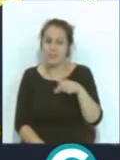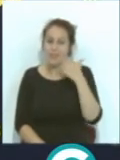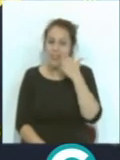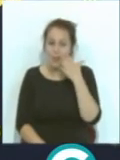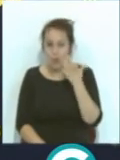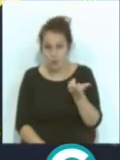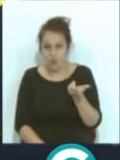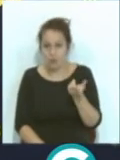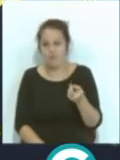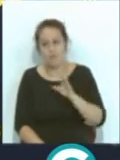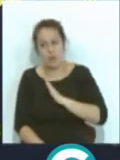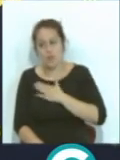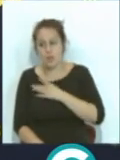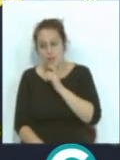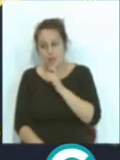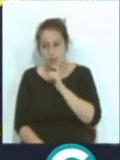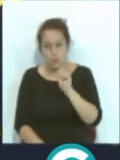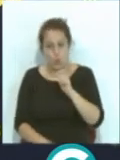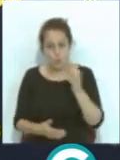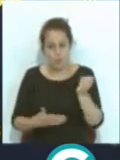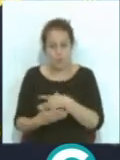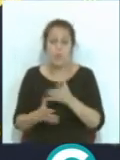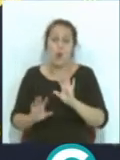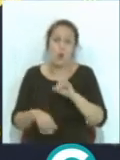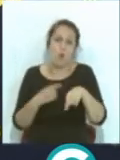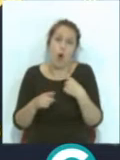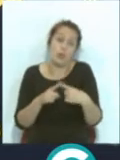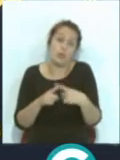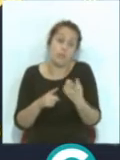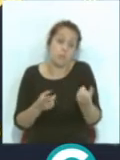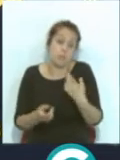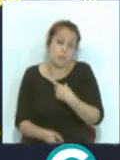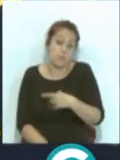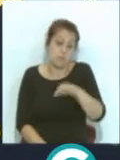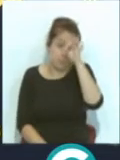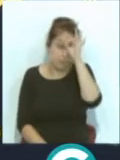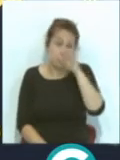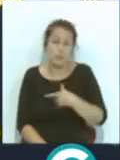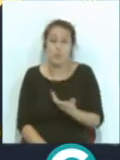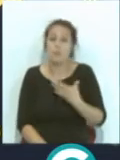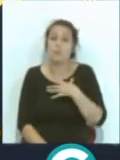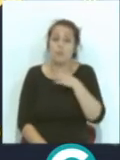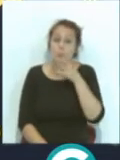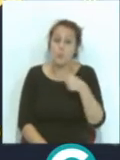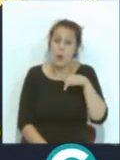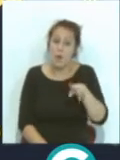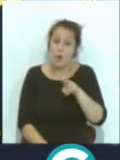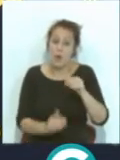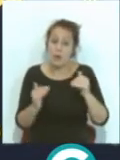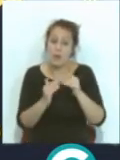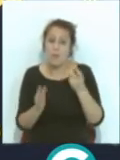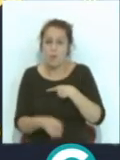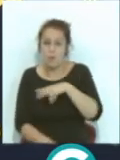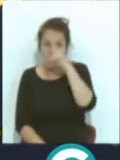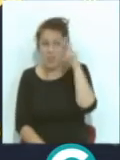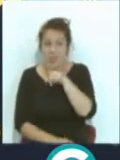sábado que en el de mañana. Pero luego las cosas son, no sabes, con el Valladolid aquí le empatamos y a Madrid le ganamos allí. Pero lo normal,